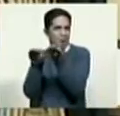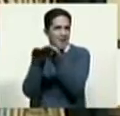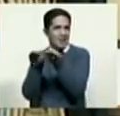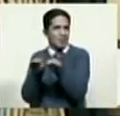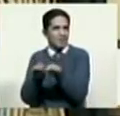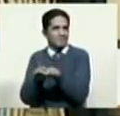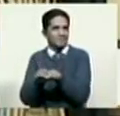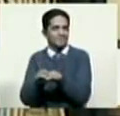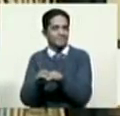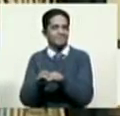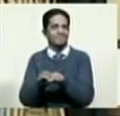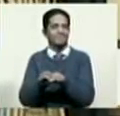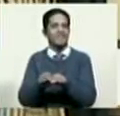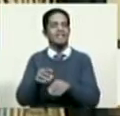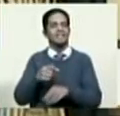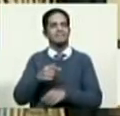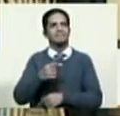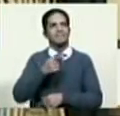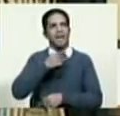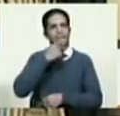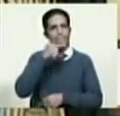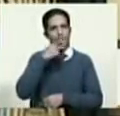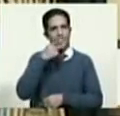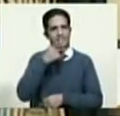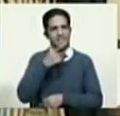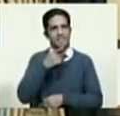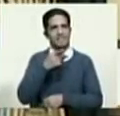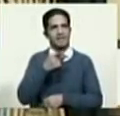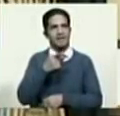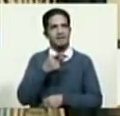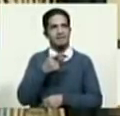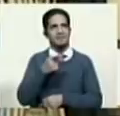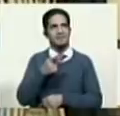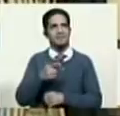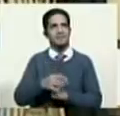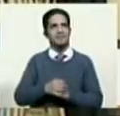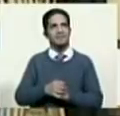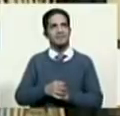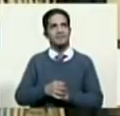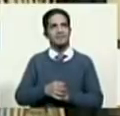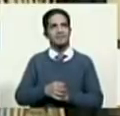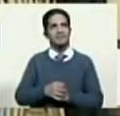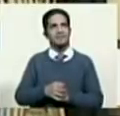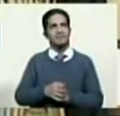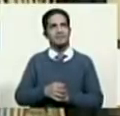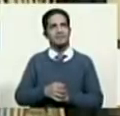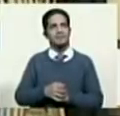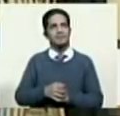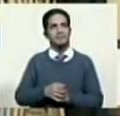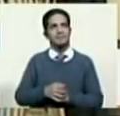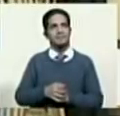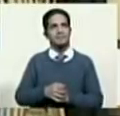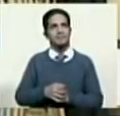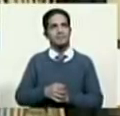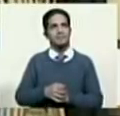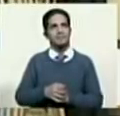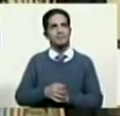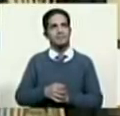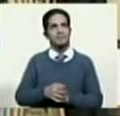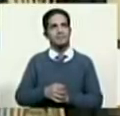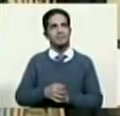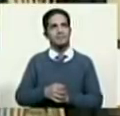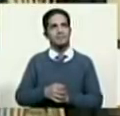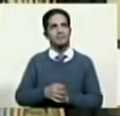entre la política que llevó a la destrucción y el desmembramiento de Libia,